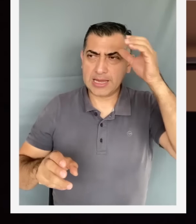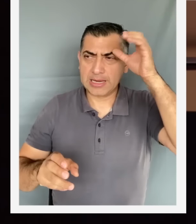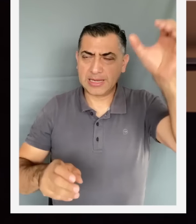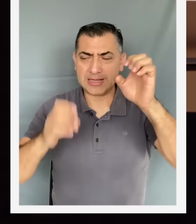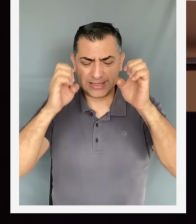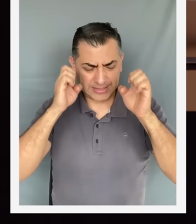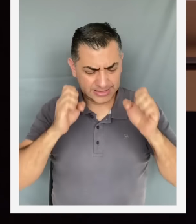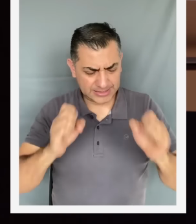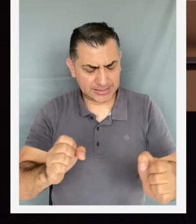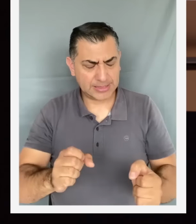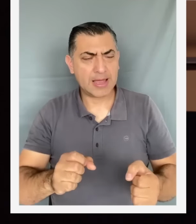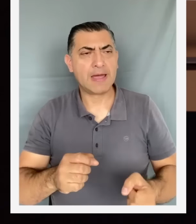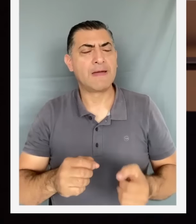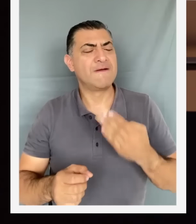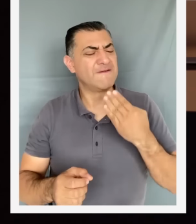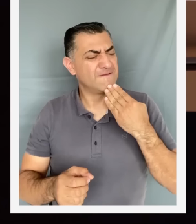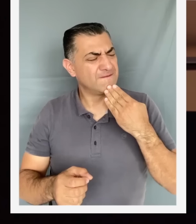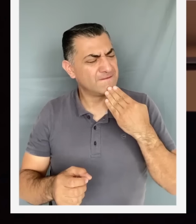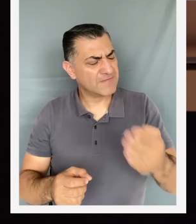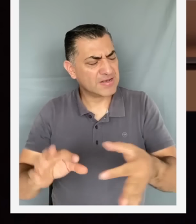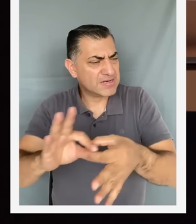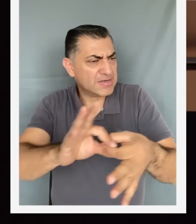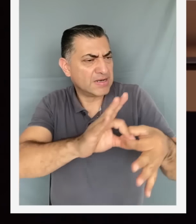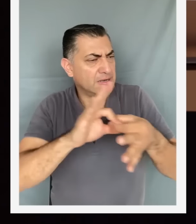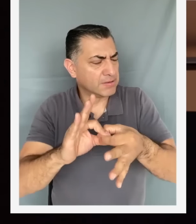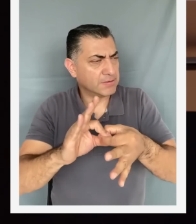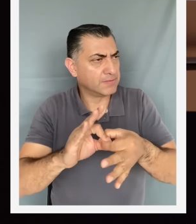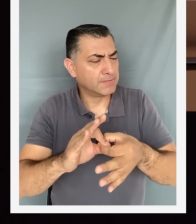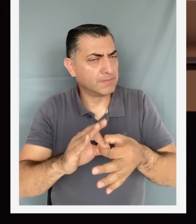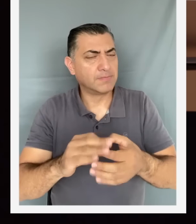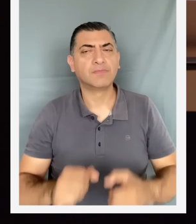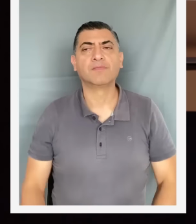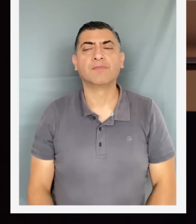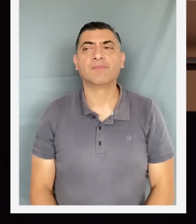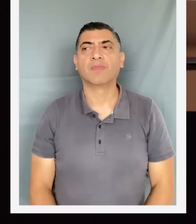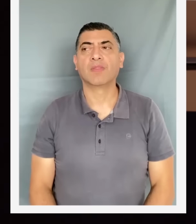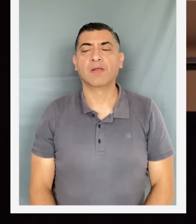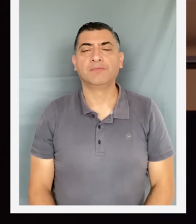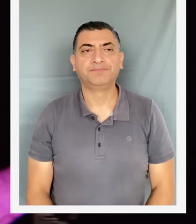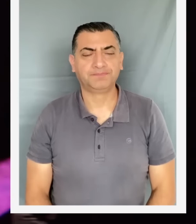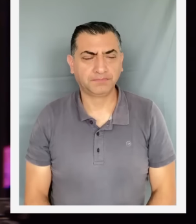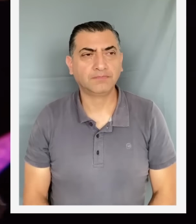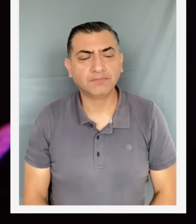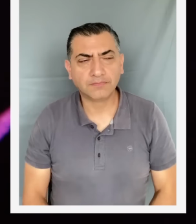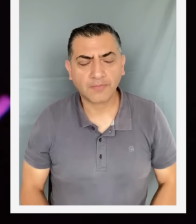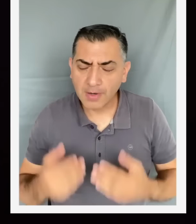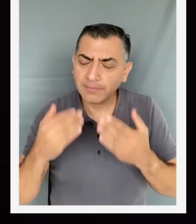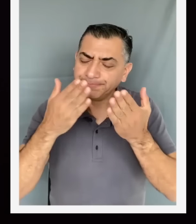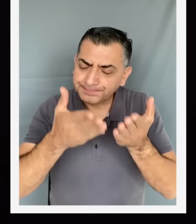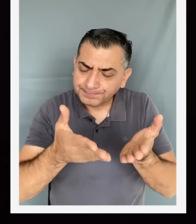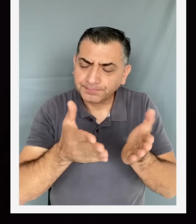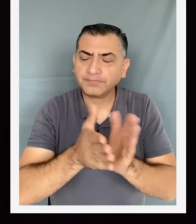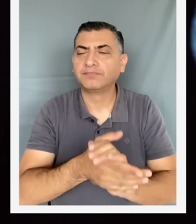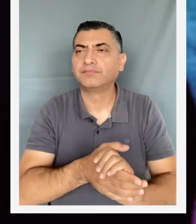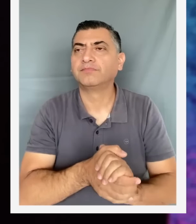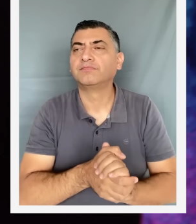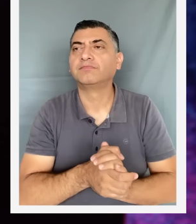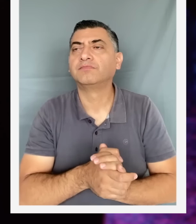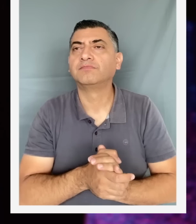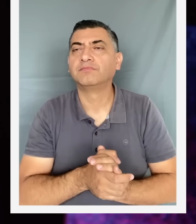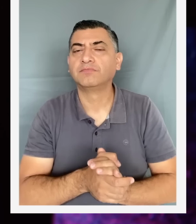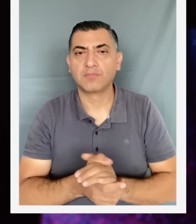tiene nueva manera de relacionarte con ellos así que entremos en materia y veamos la primera